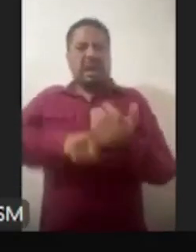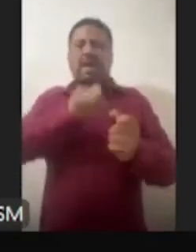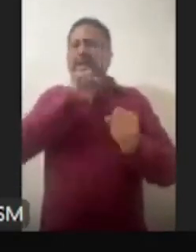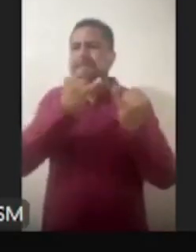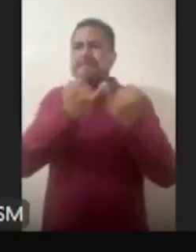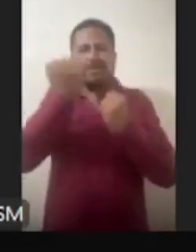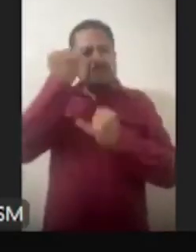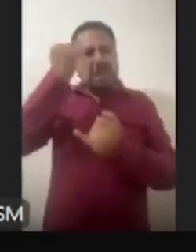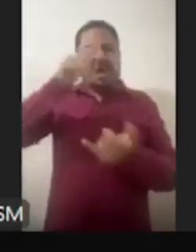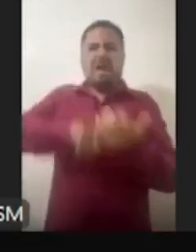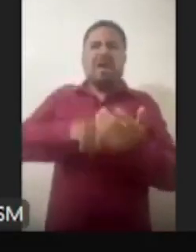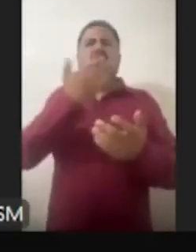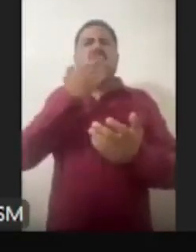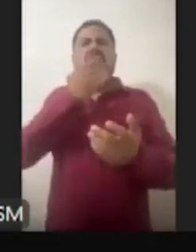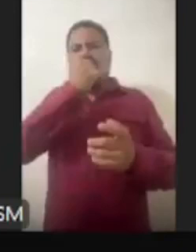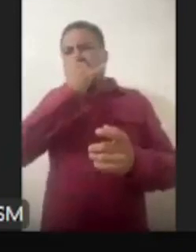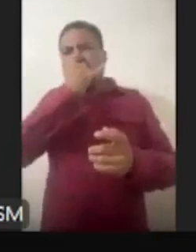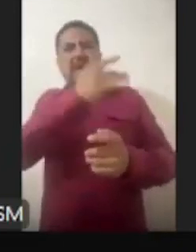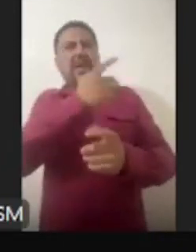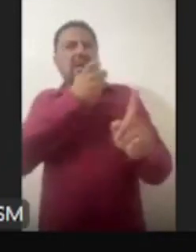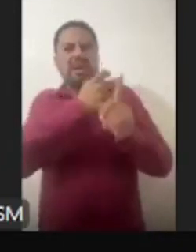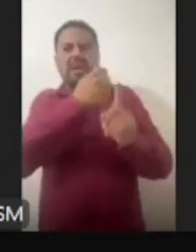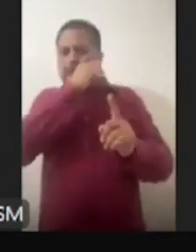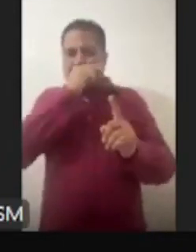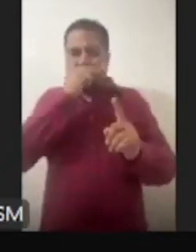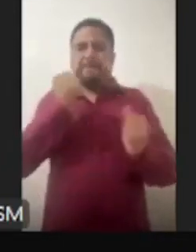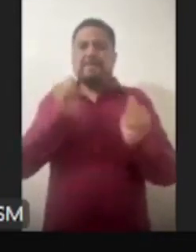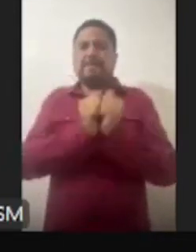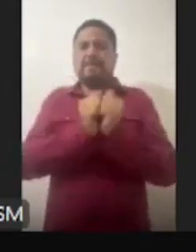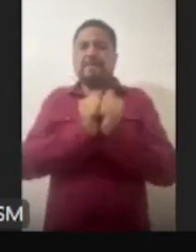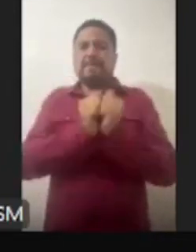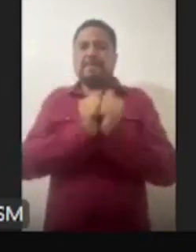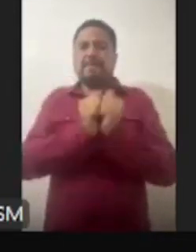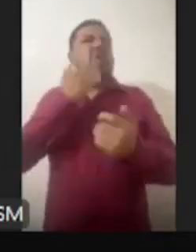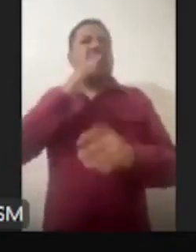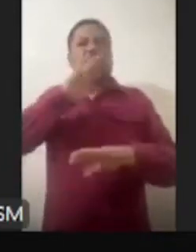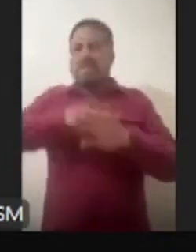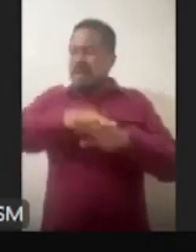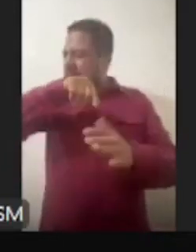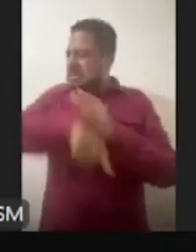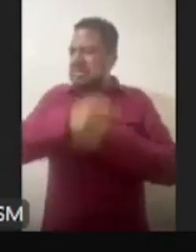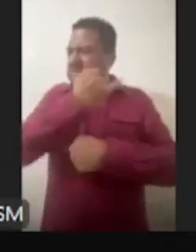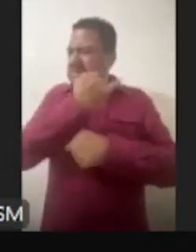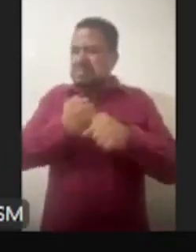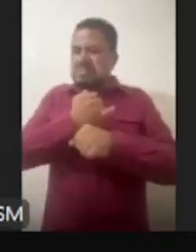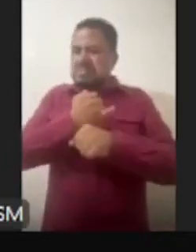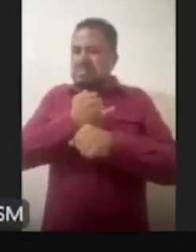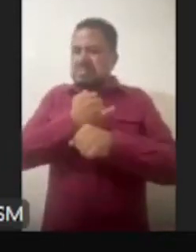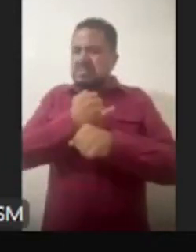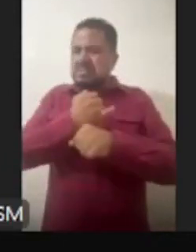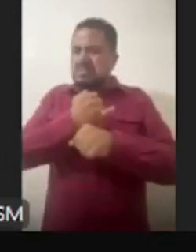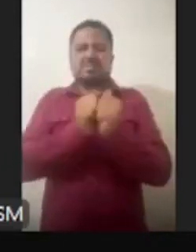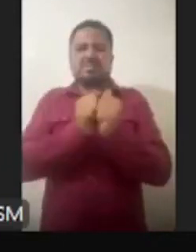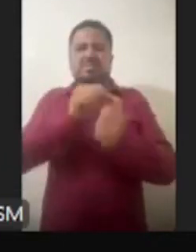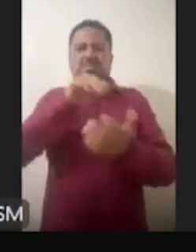reclamado, resultando en que estimó que no había materia de estudios, dejando de analizar la litis planteada en la queja